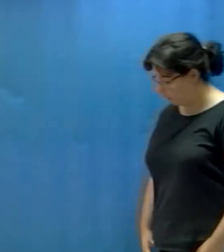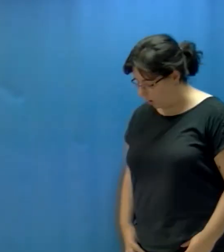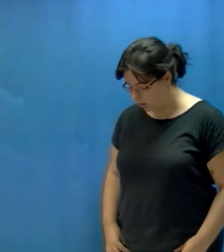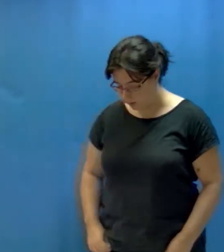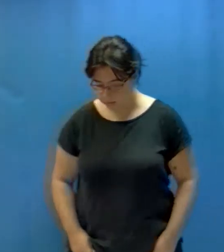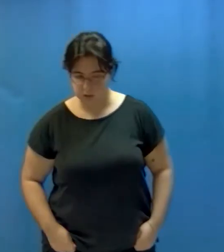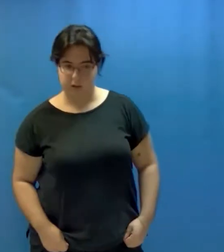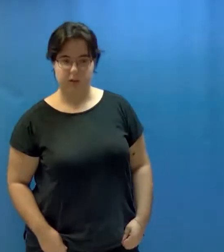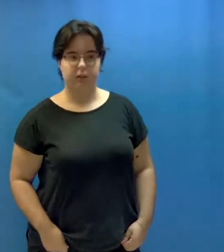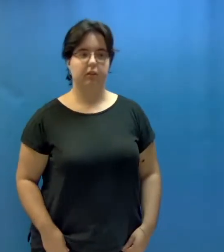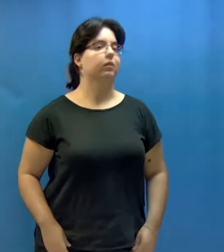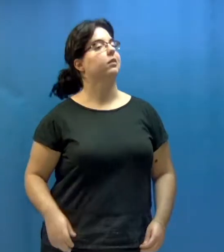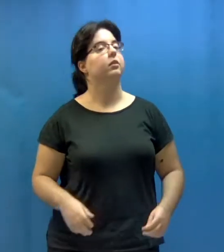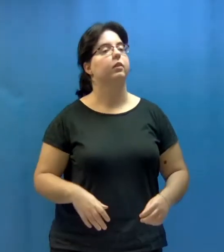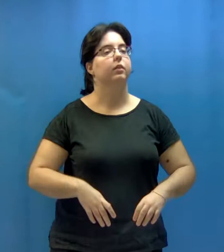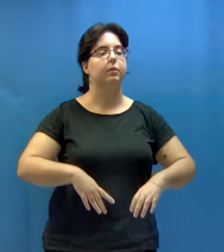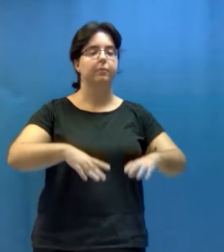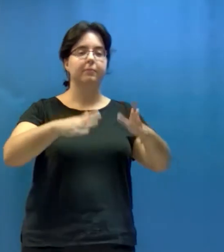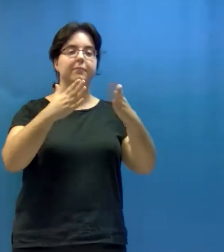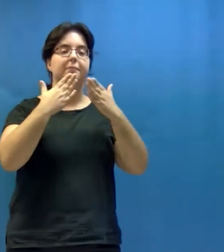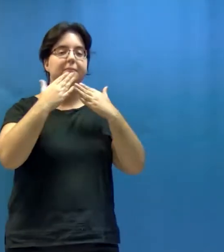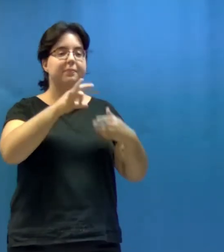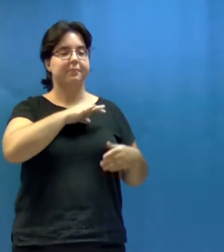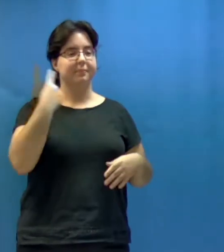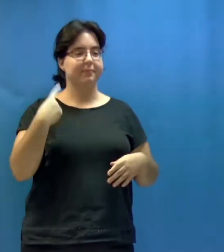Gracias, señora Carrasco. Señor del señor.